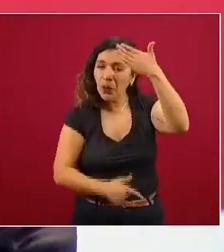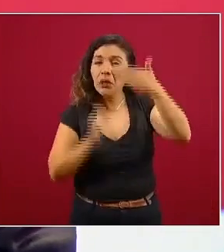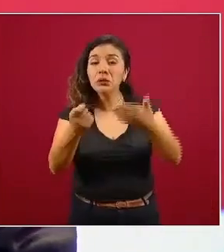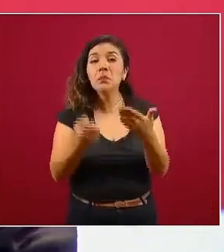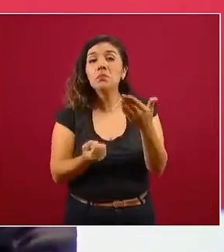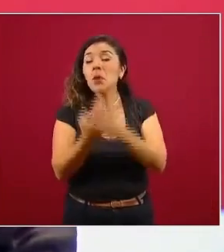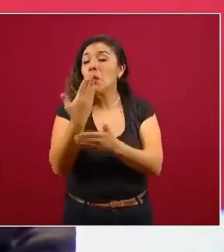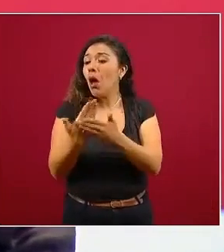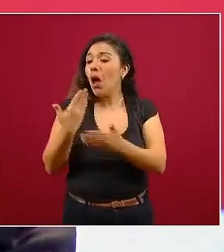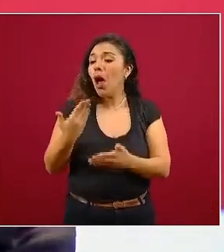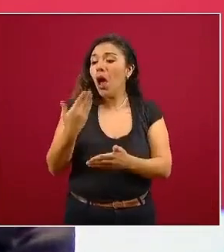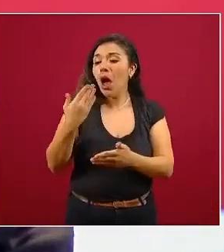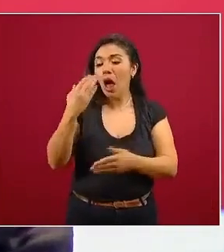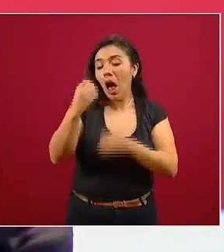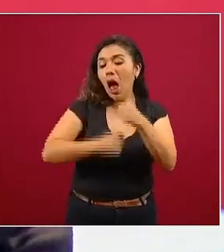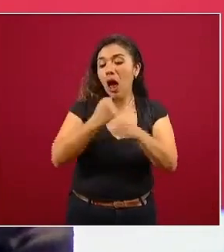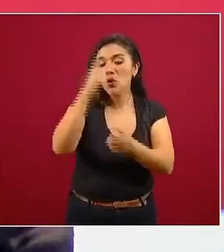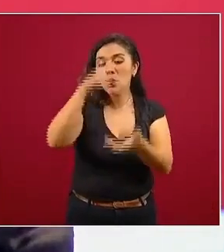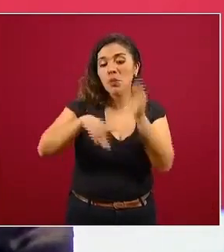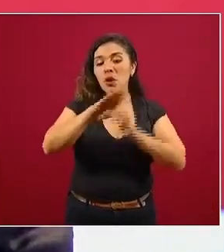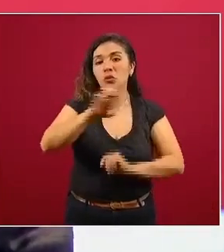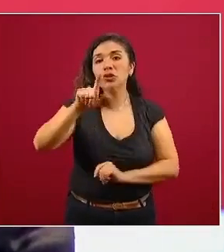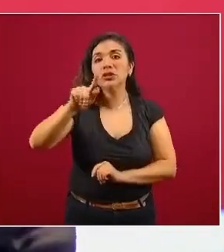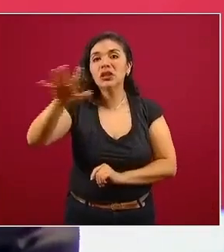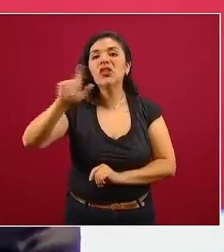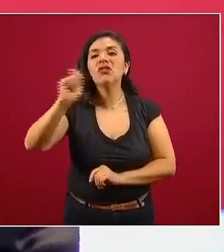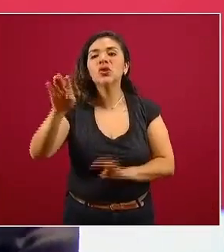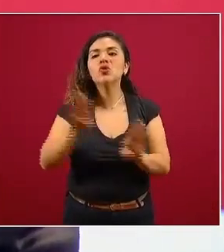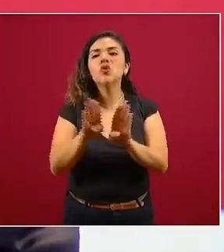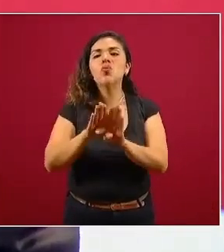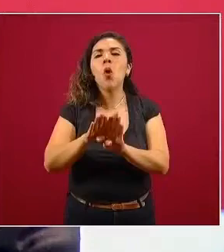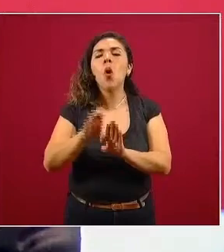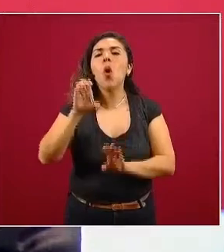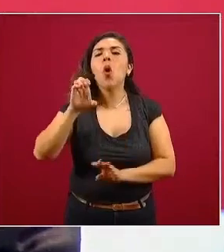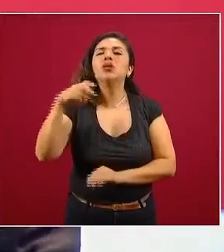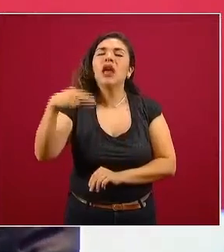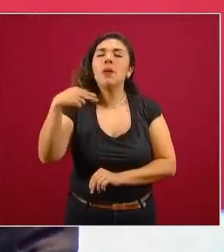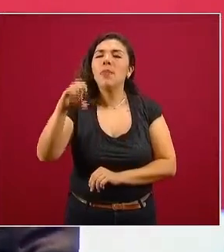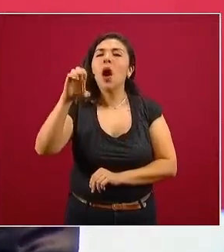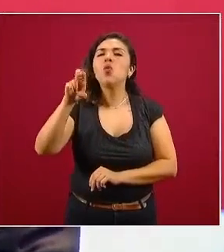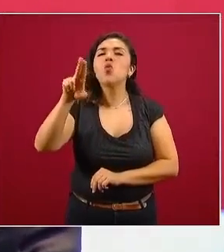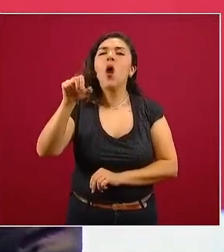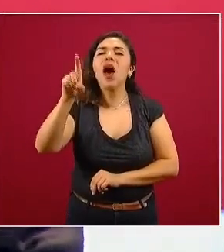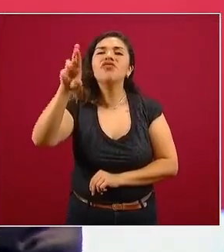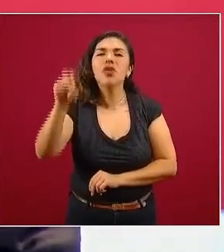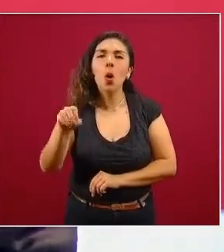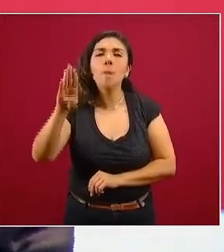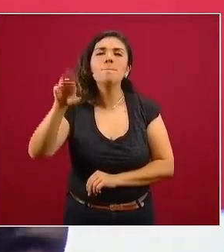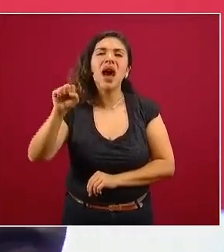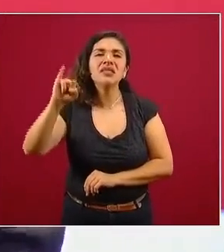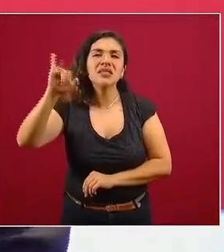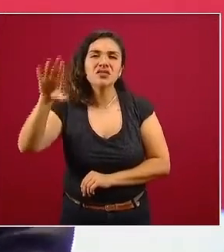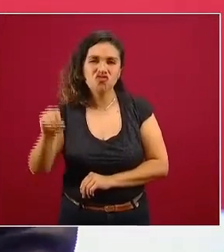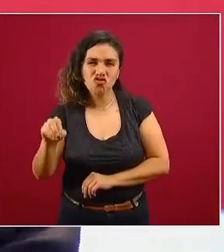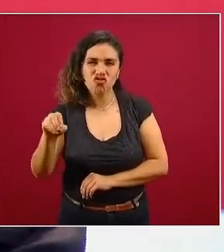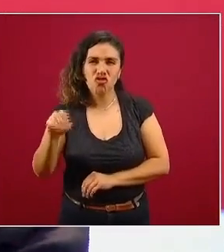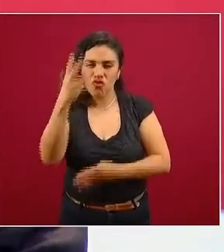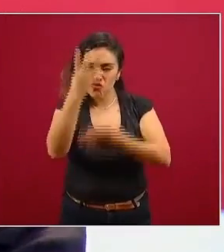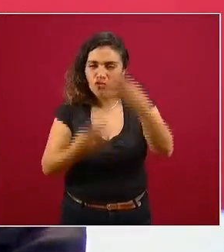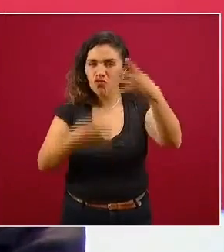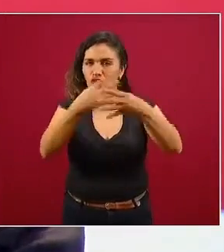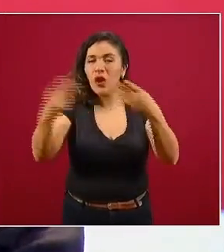desde 1975 de lo que en su momento se definió como el cuadro básico. Y este cuadro básico,